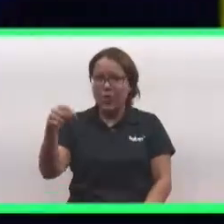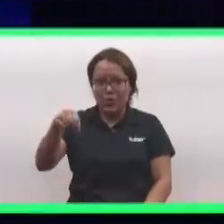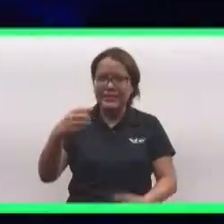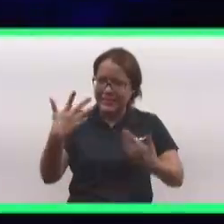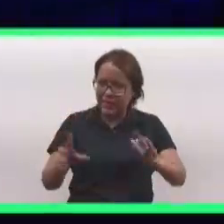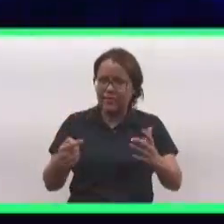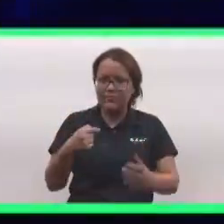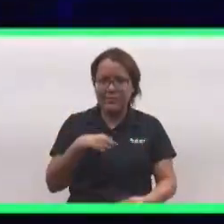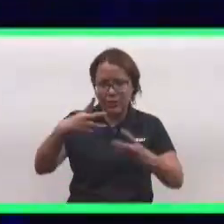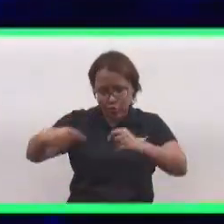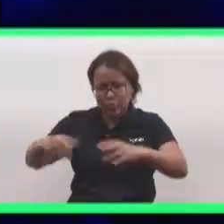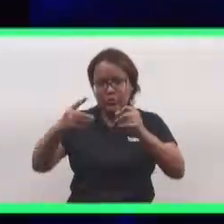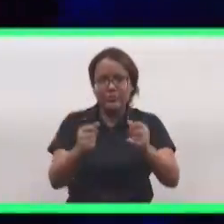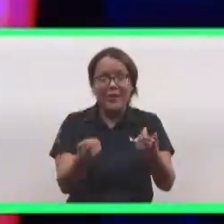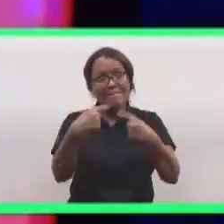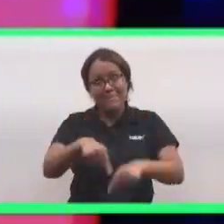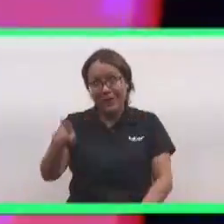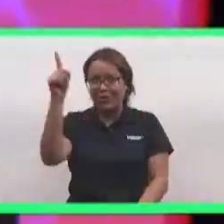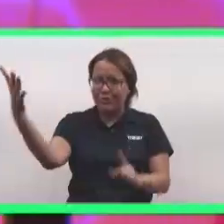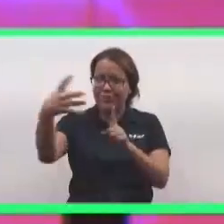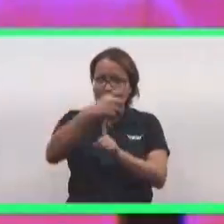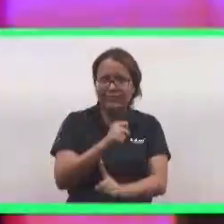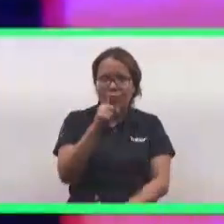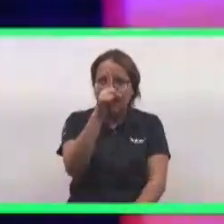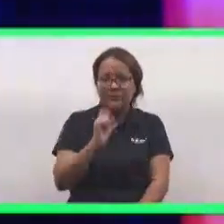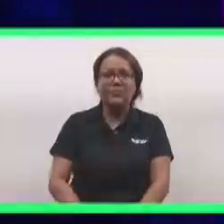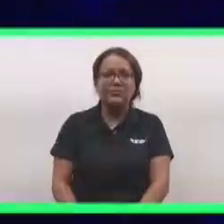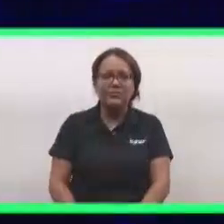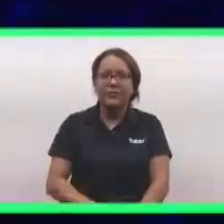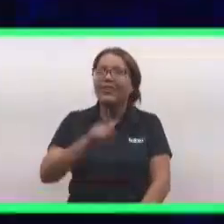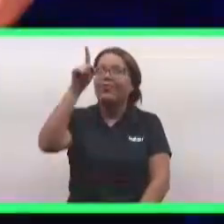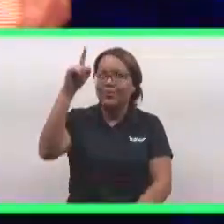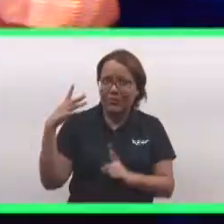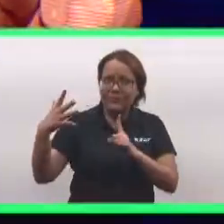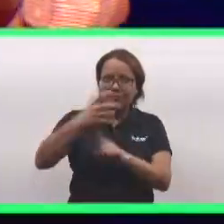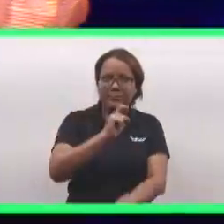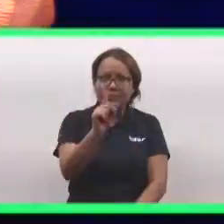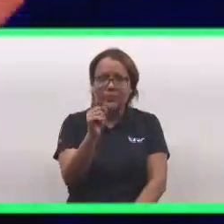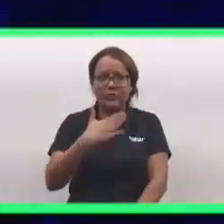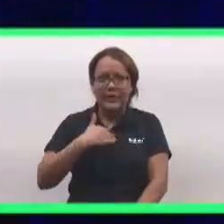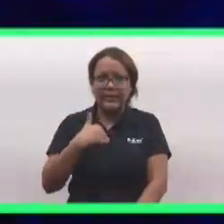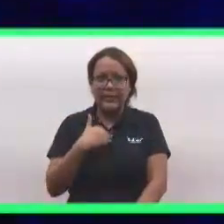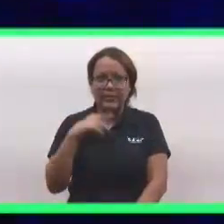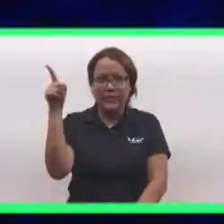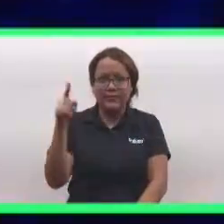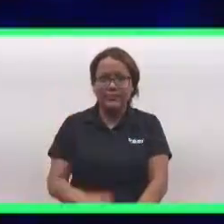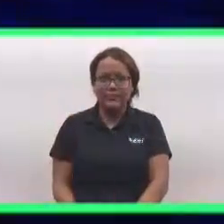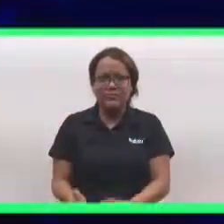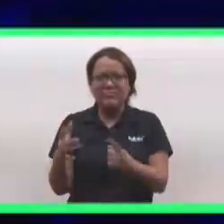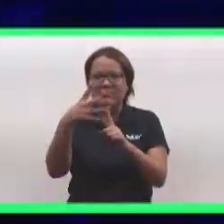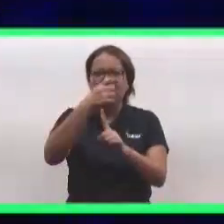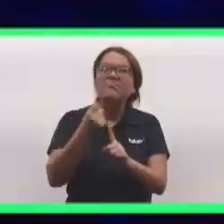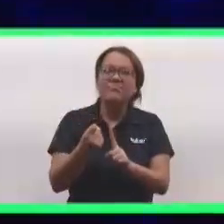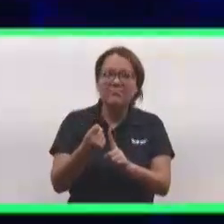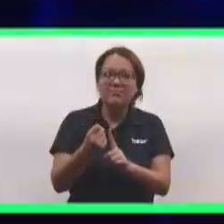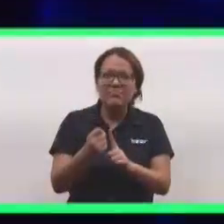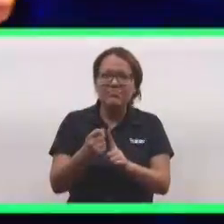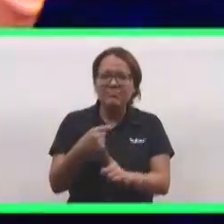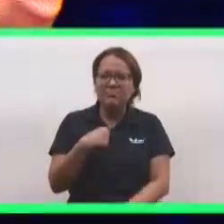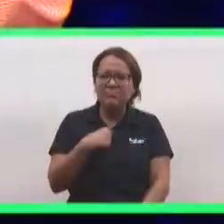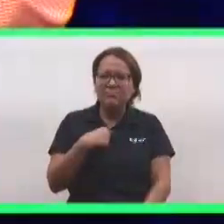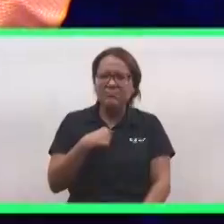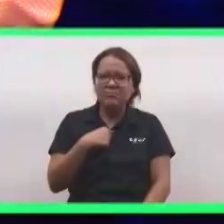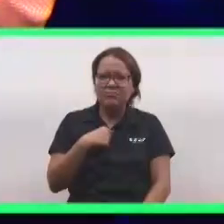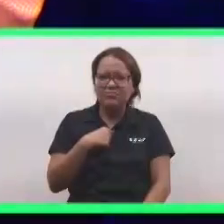las cosas rápidas, pero Dios tiene un propósito. Dígalo conmigo. Dios tiene un propósito, pero el propósito no es el mismo para